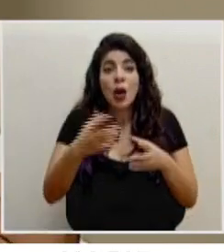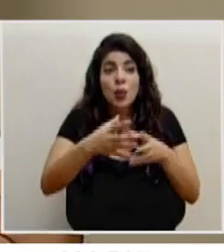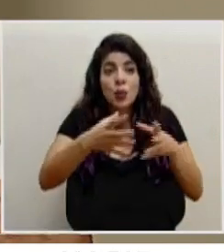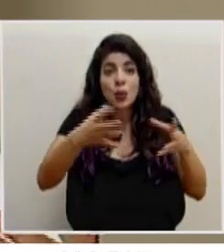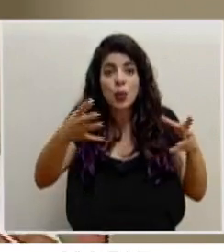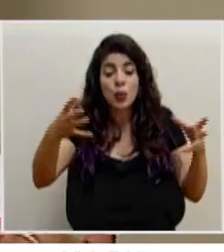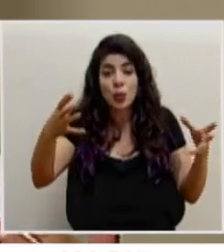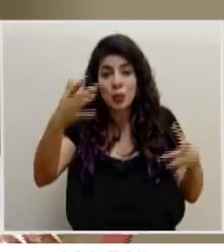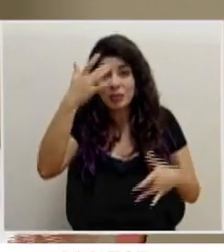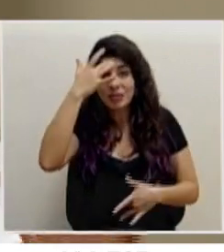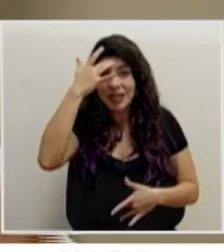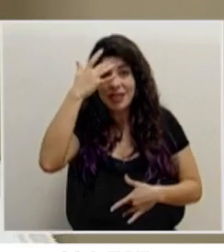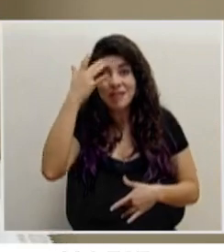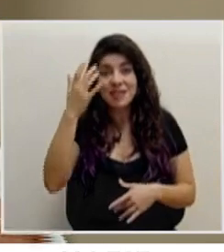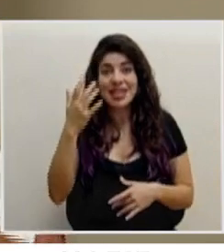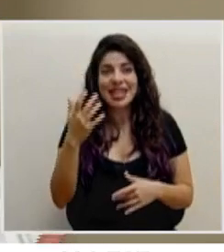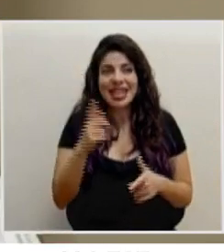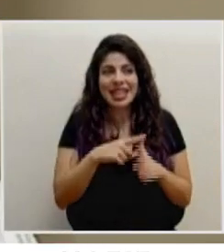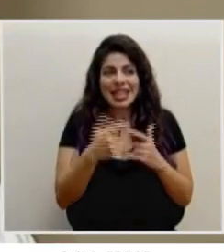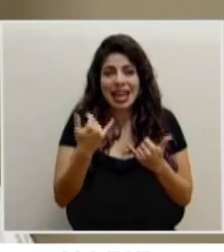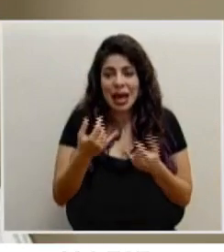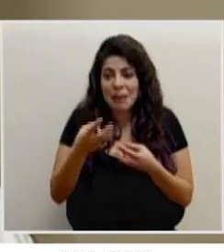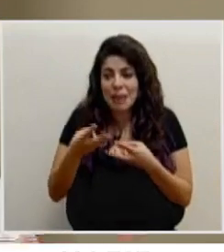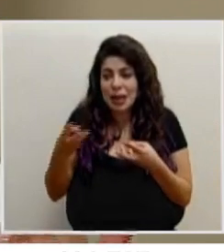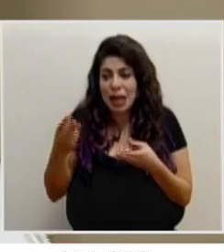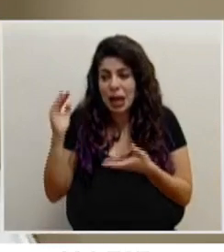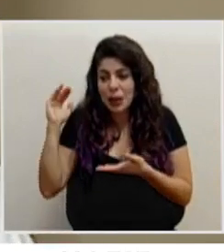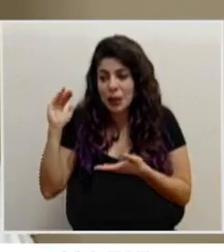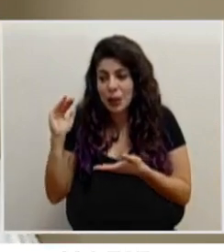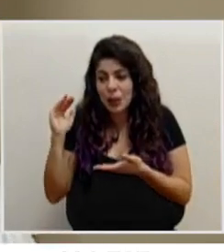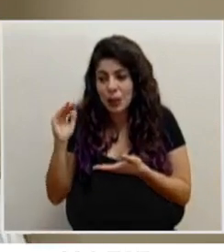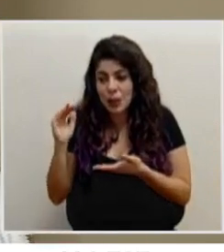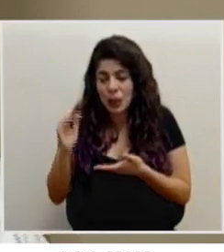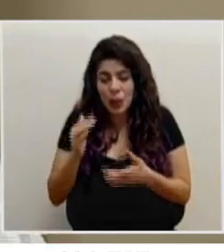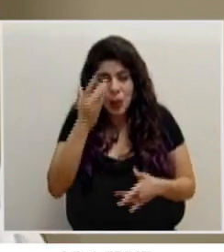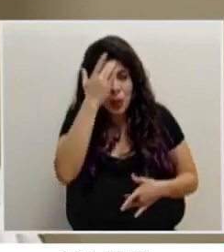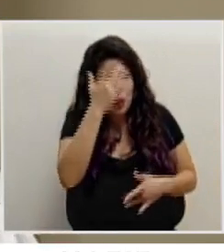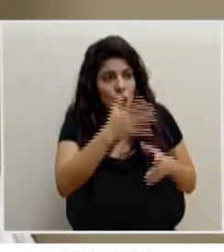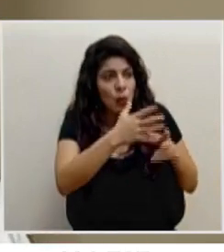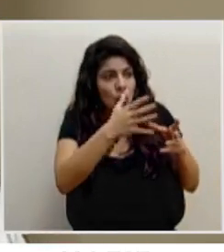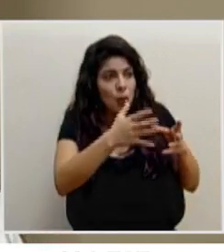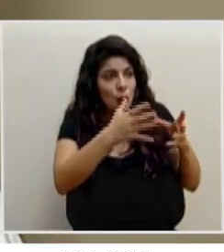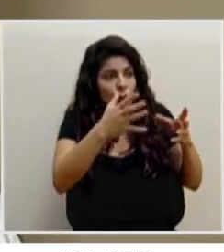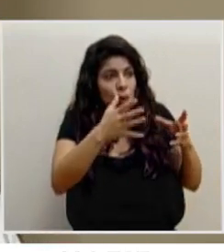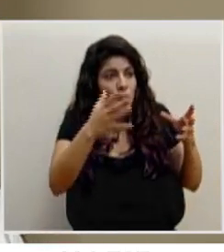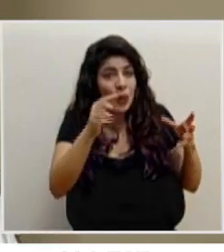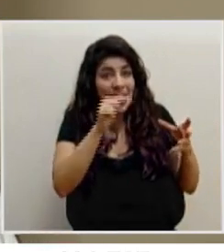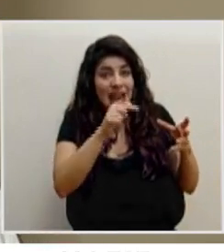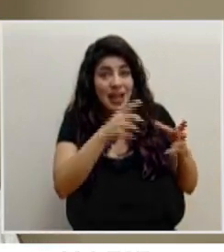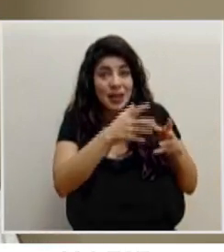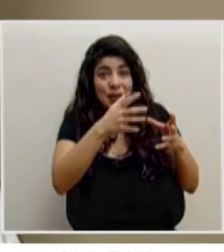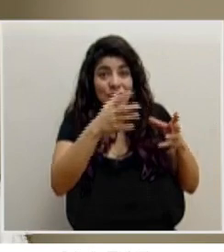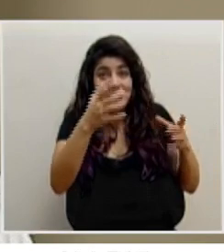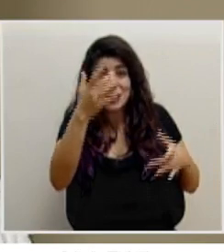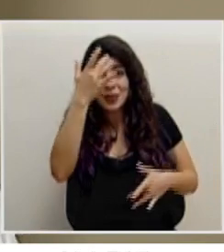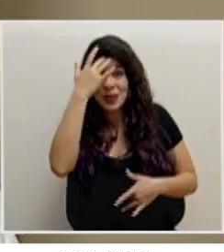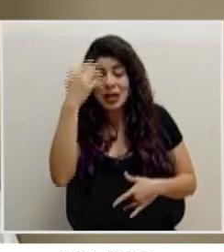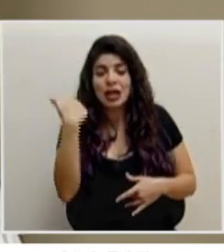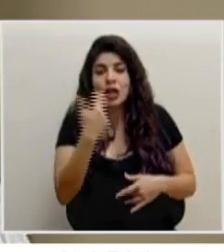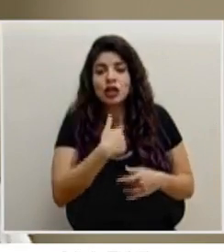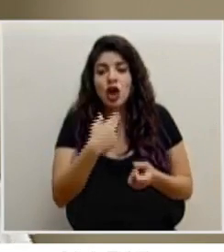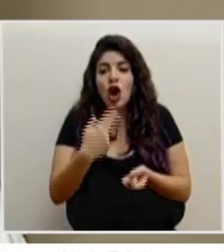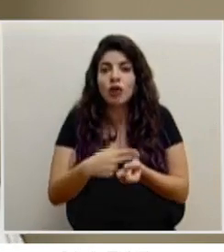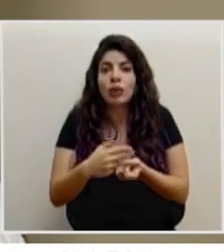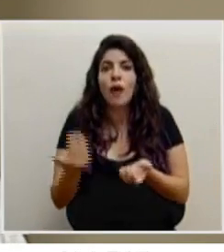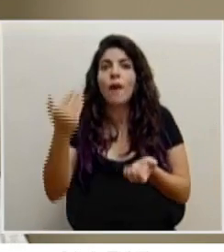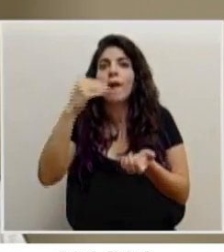aumentando. Y ante esta escasez de insumos y el aumento de los casos, sobre todo, ya hemos tenido que reconvertir hospitales